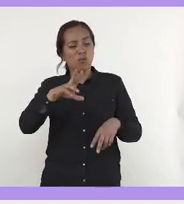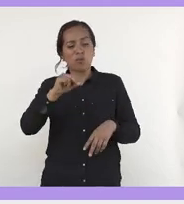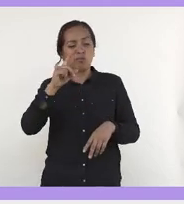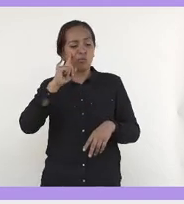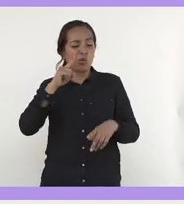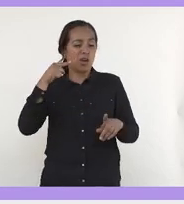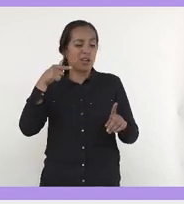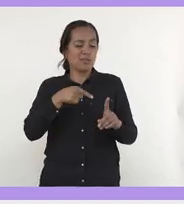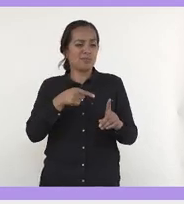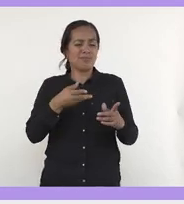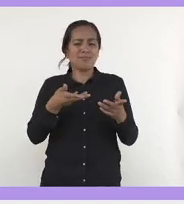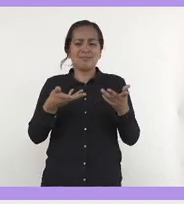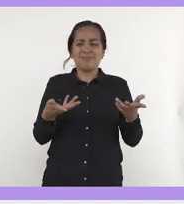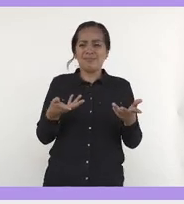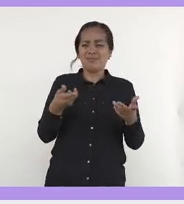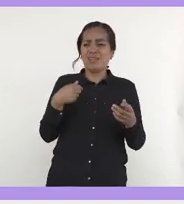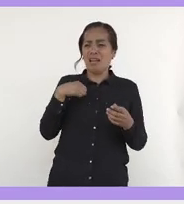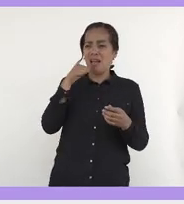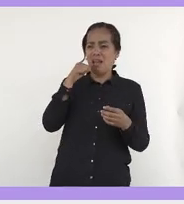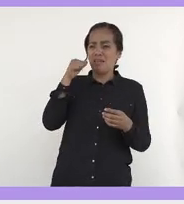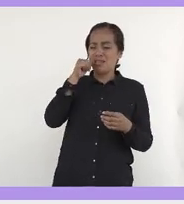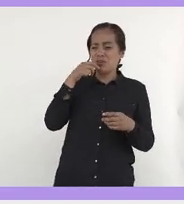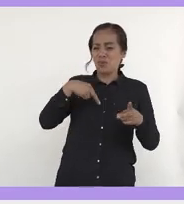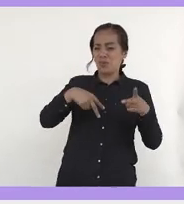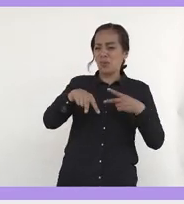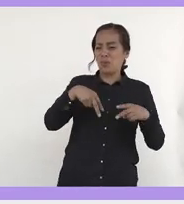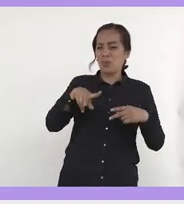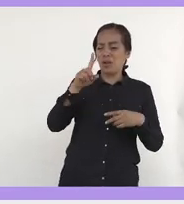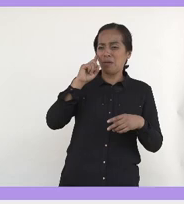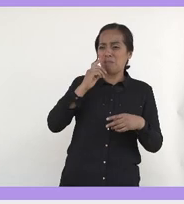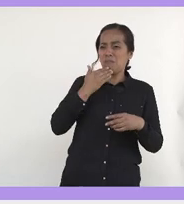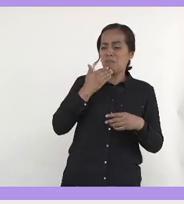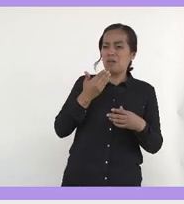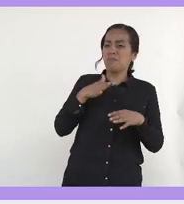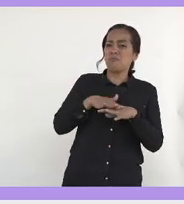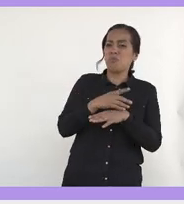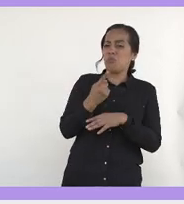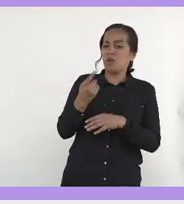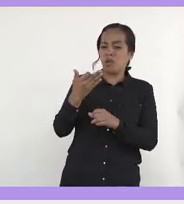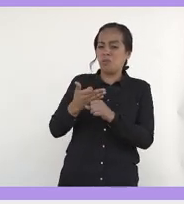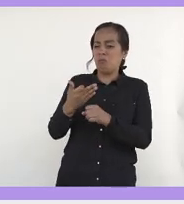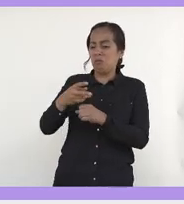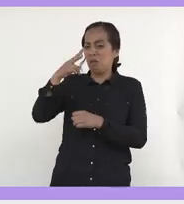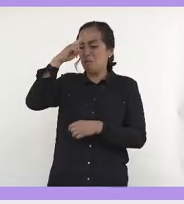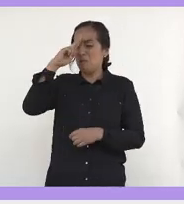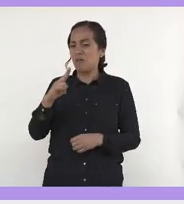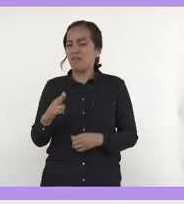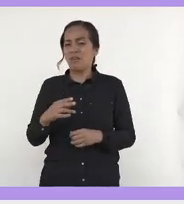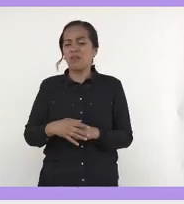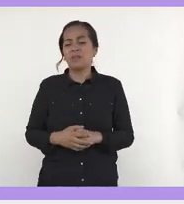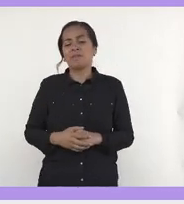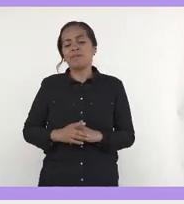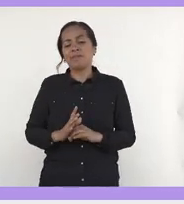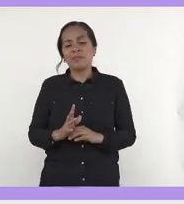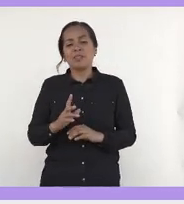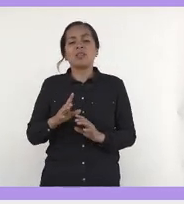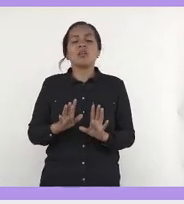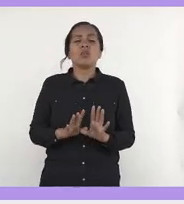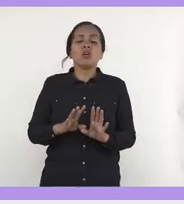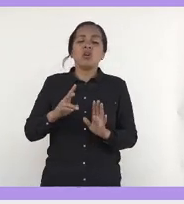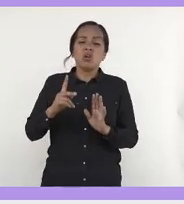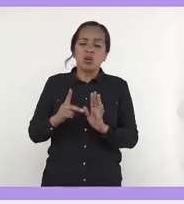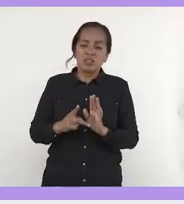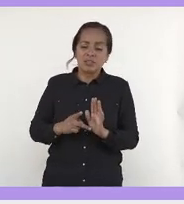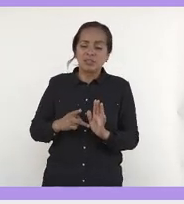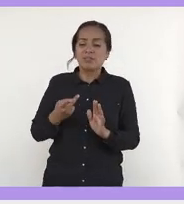qué me hablas o sea yo lo jugué ayer y todo está bien entonces Tratamos de hacer como todo este tema